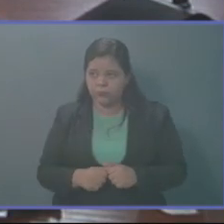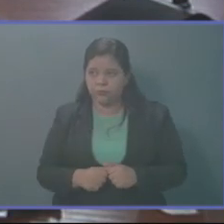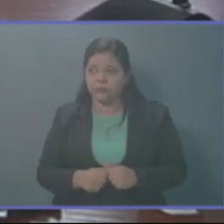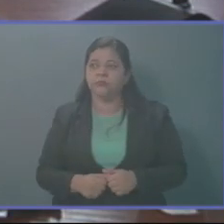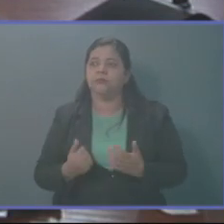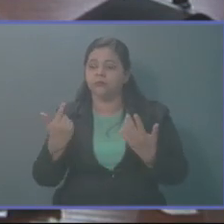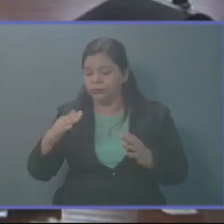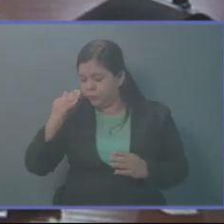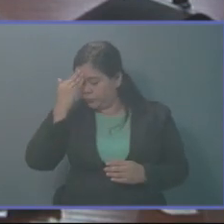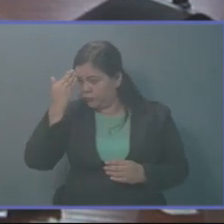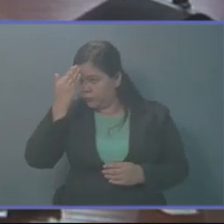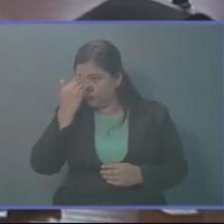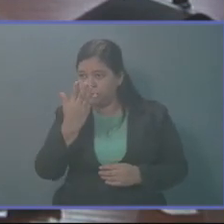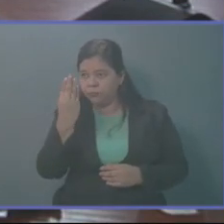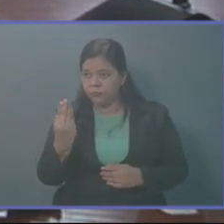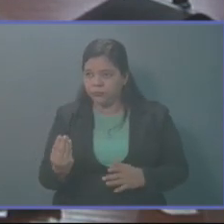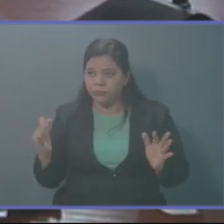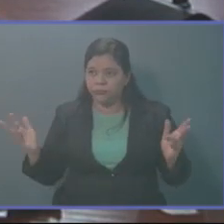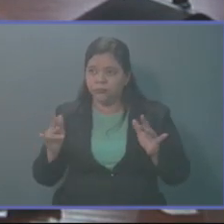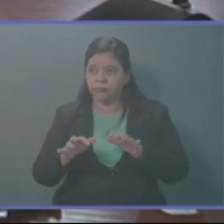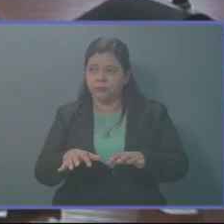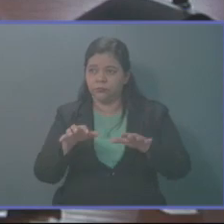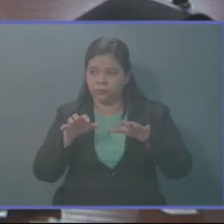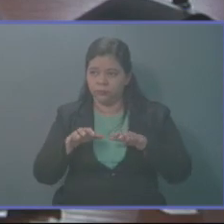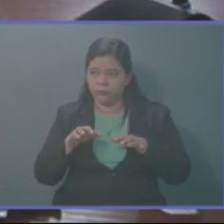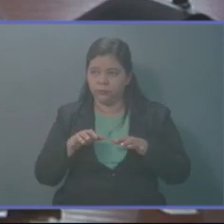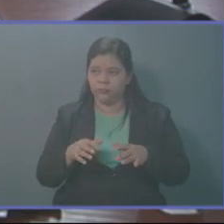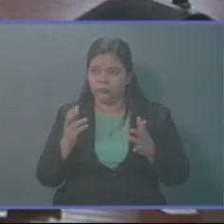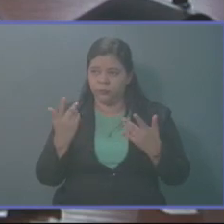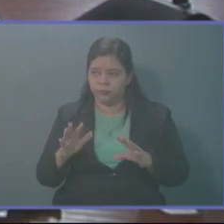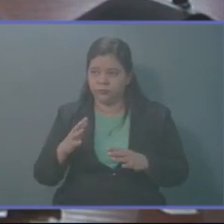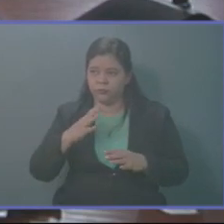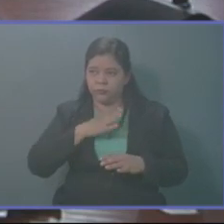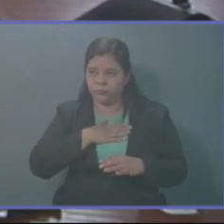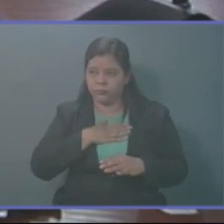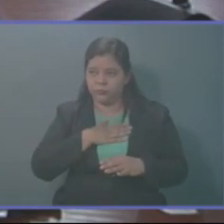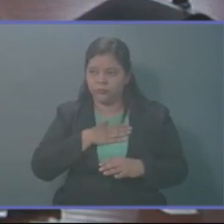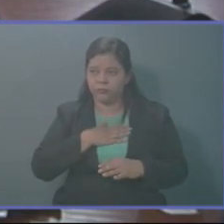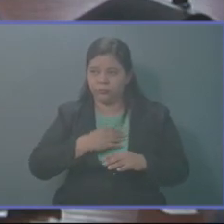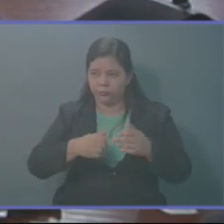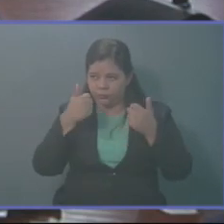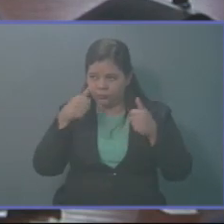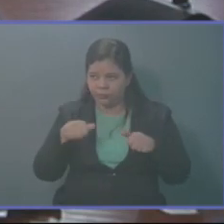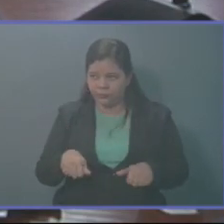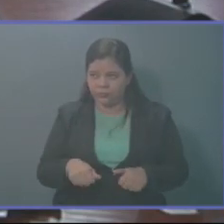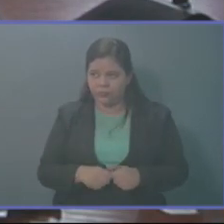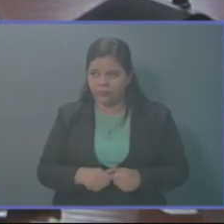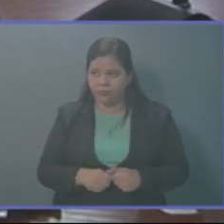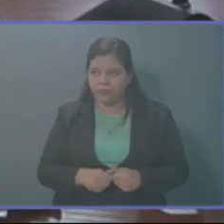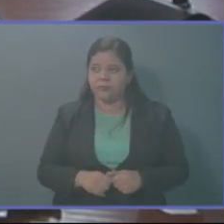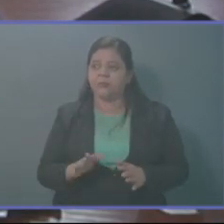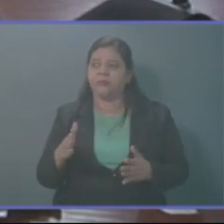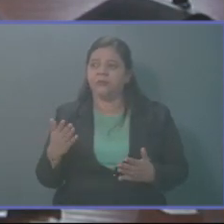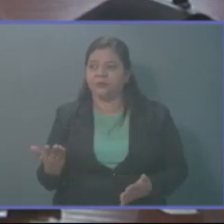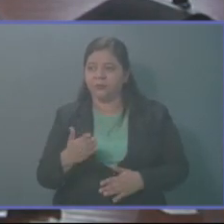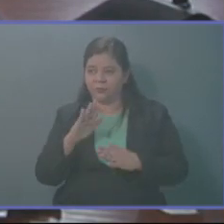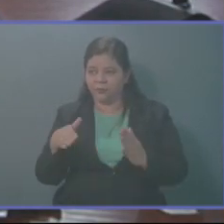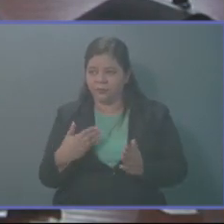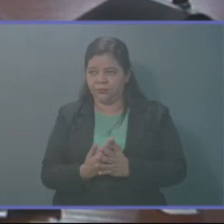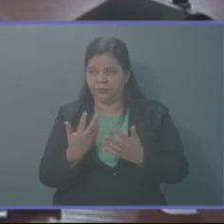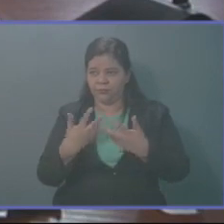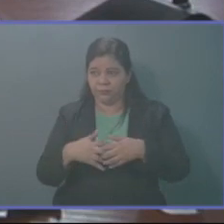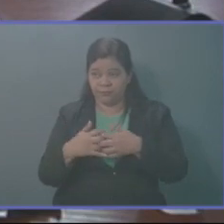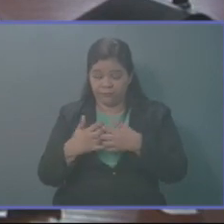que el día de la plenaria, jueves próximo, esto pasaría a aprobación, para que también todas las empresas,